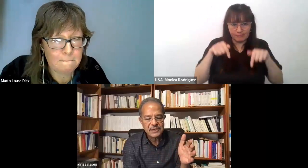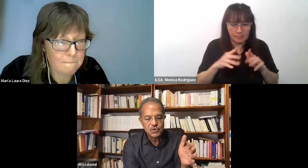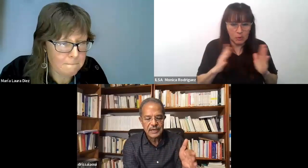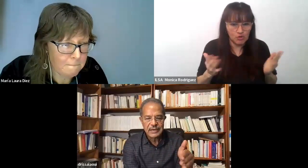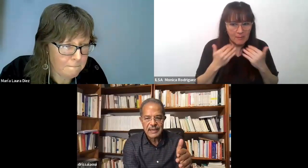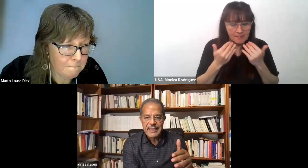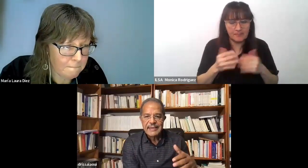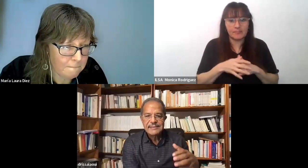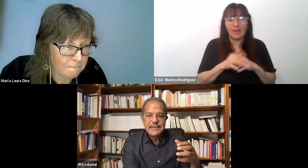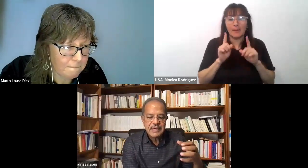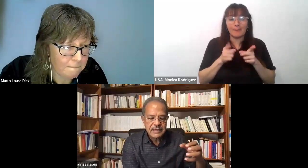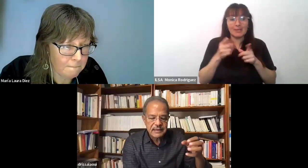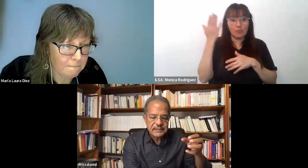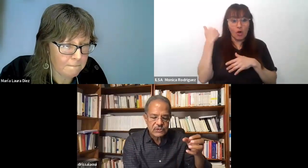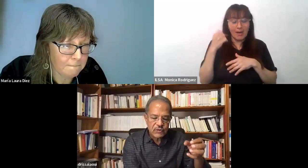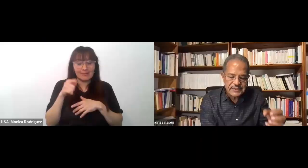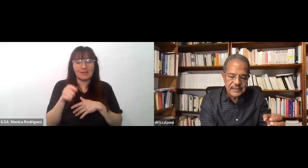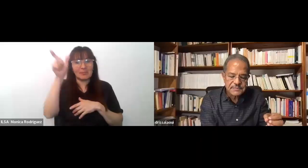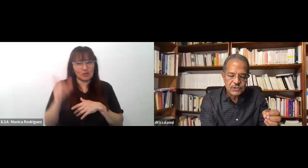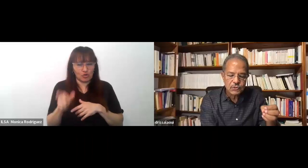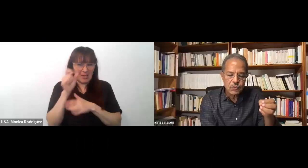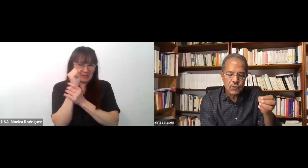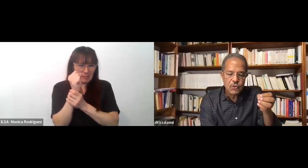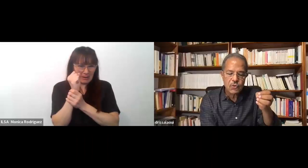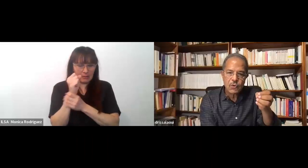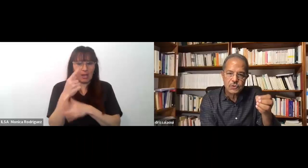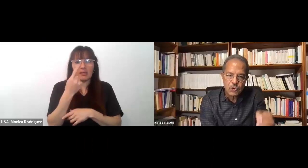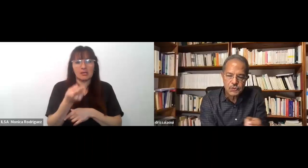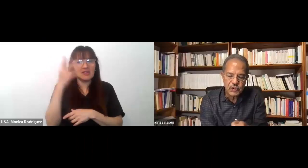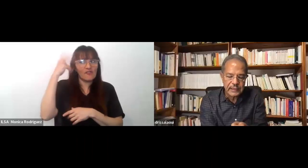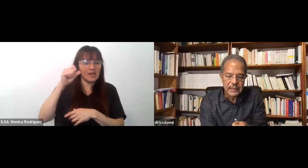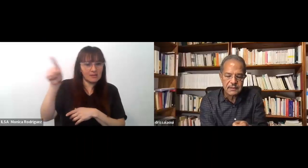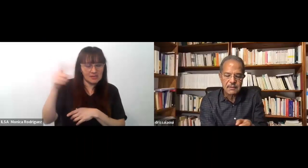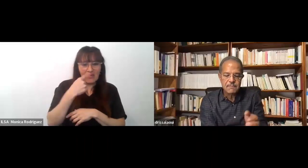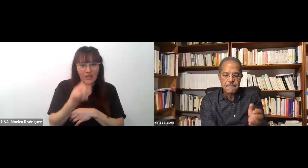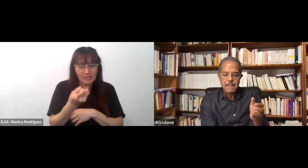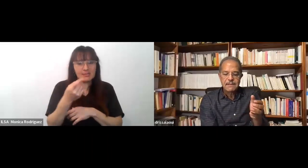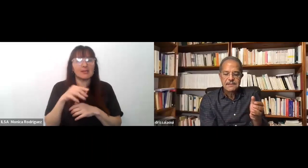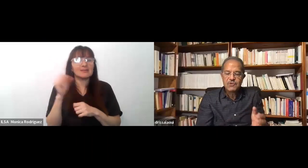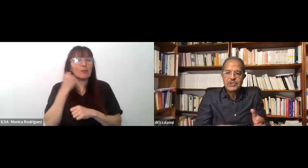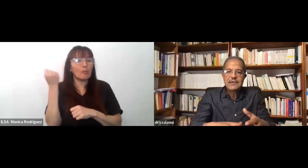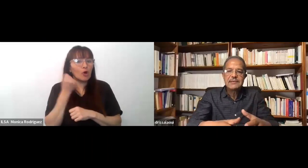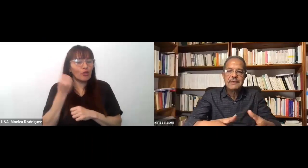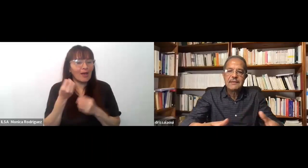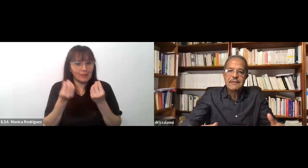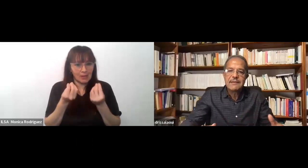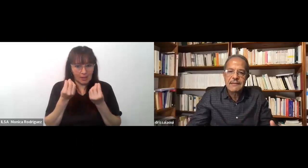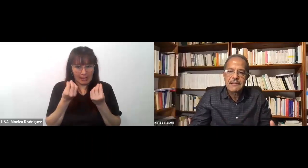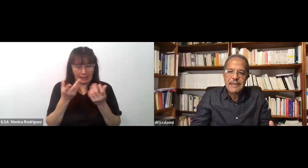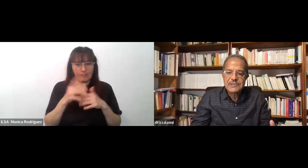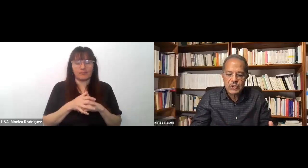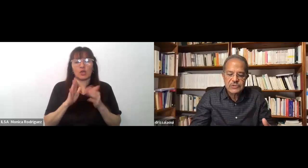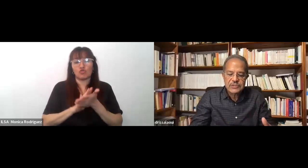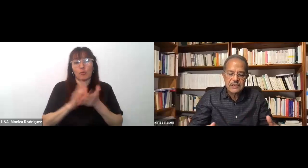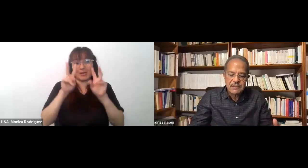como dice Martín Abdalá-Pretzel es importante su inscripción de lo